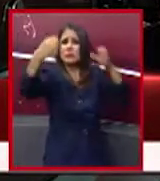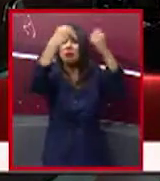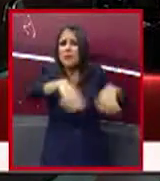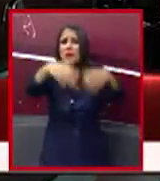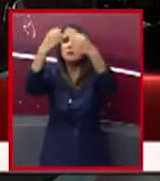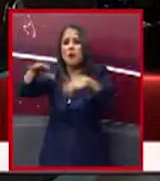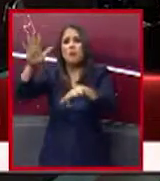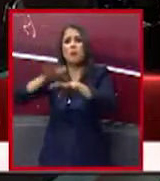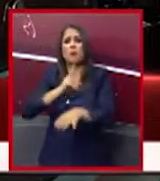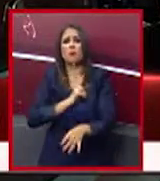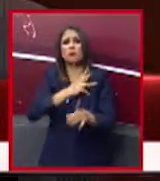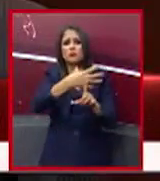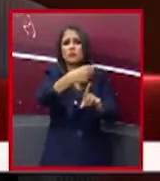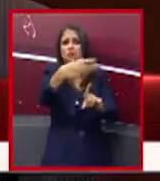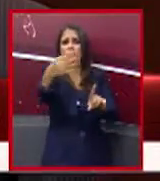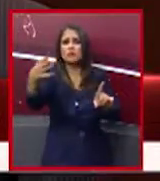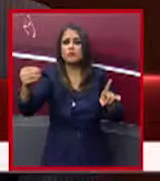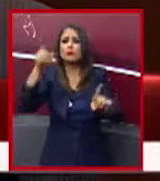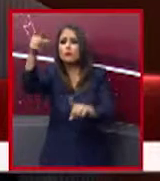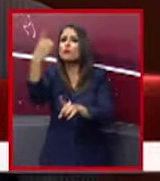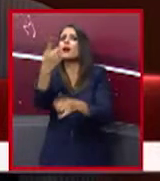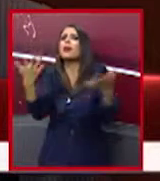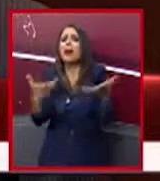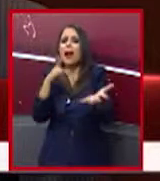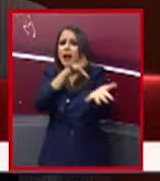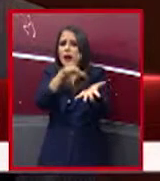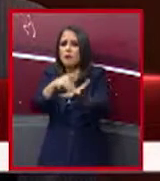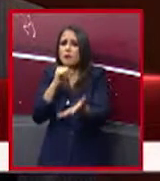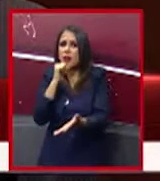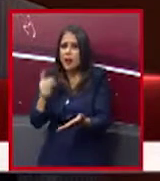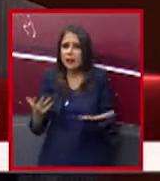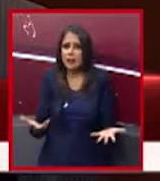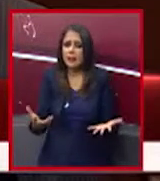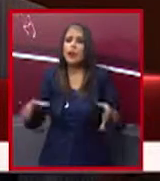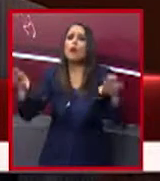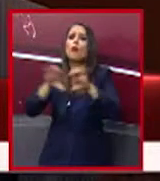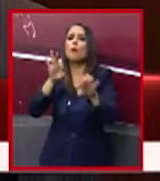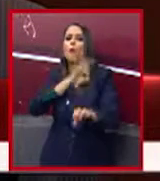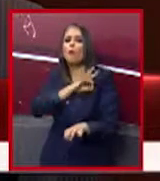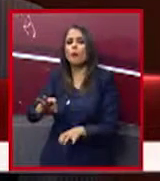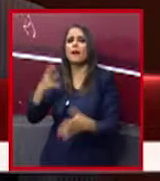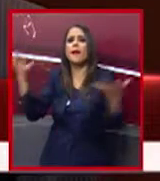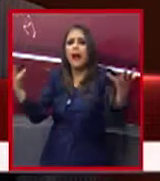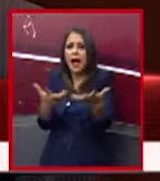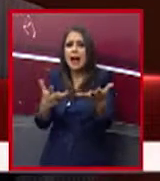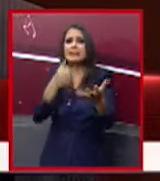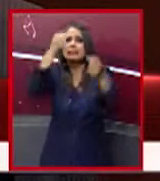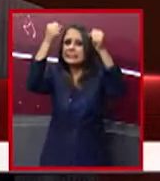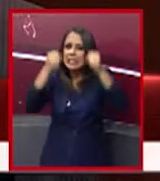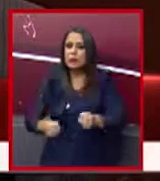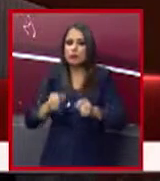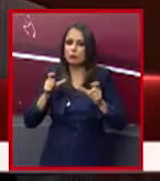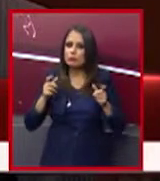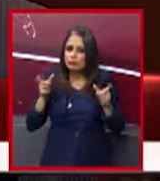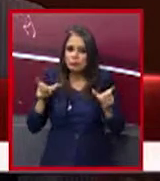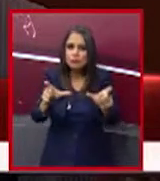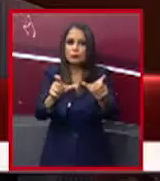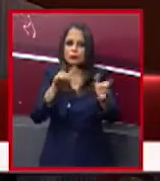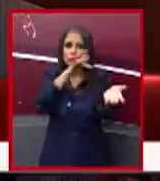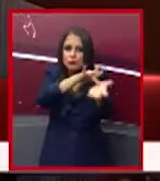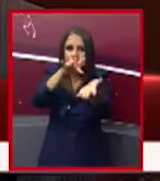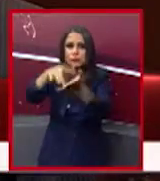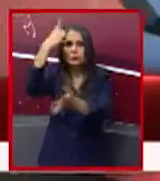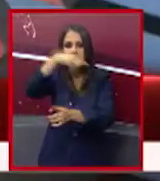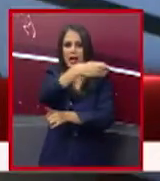producción? En este tenor, ¿cómo alcanzar la seguridad alimentaria propuesta por el presidente Enrique